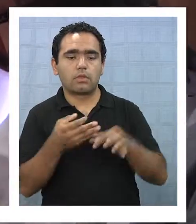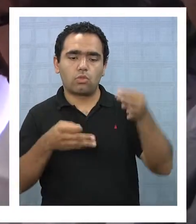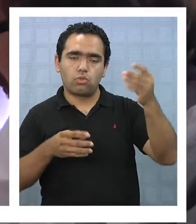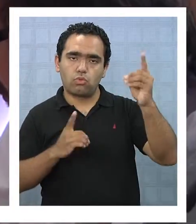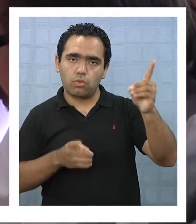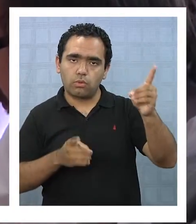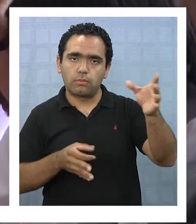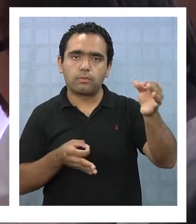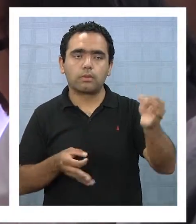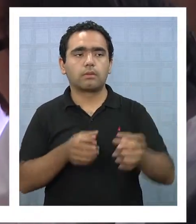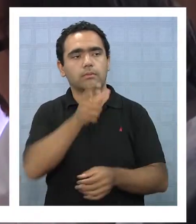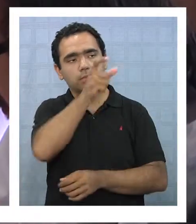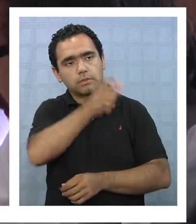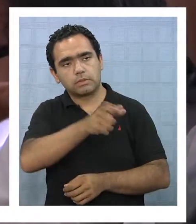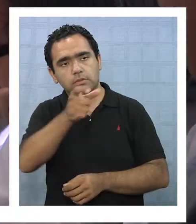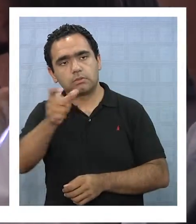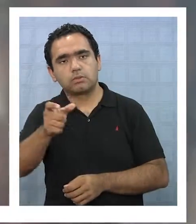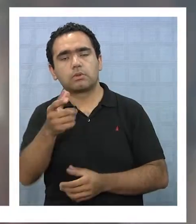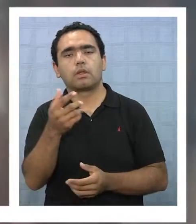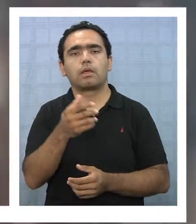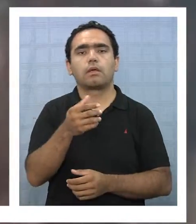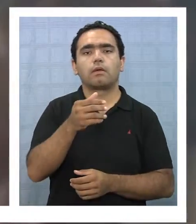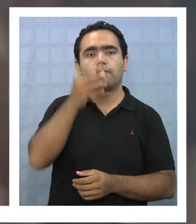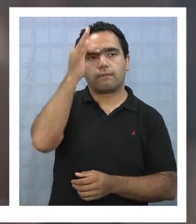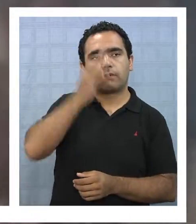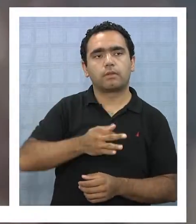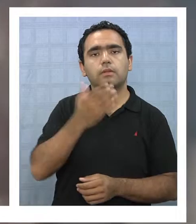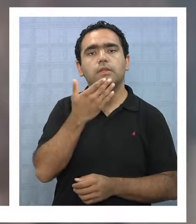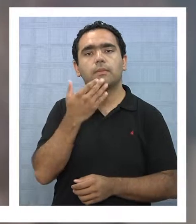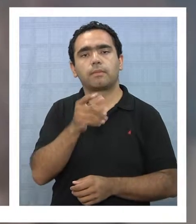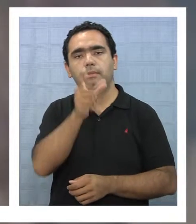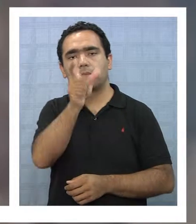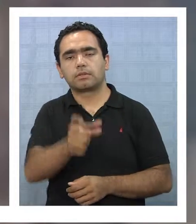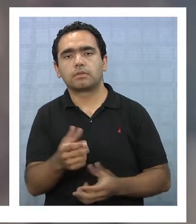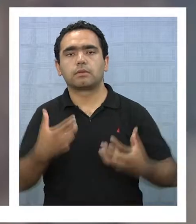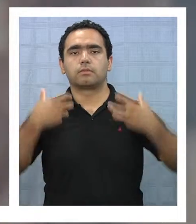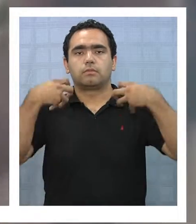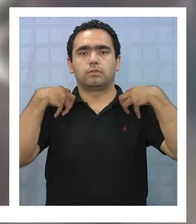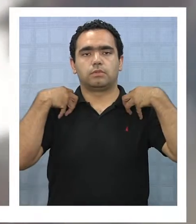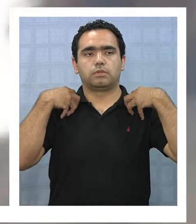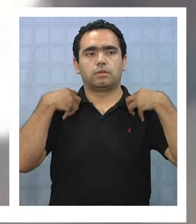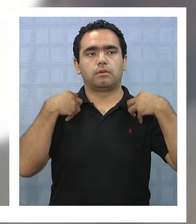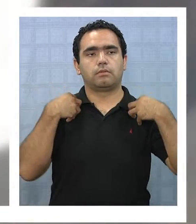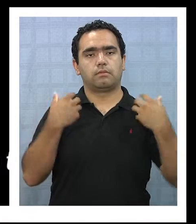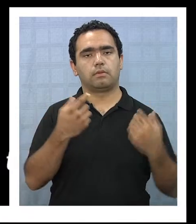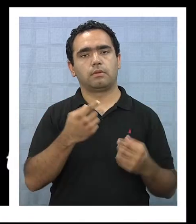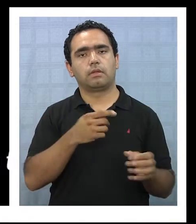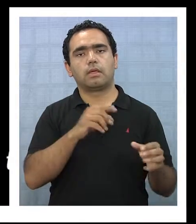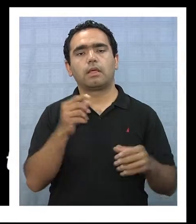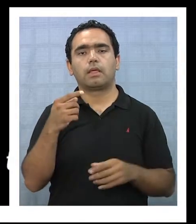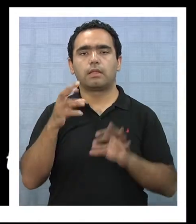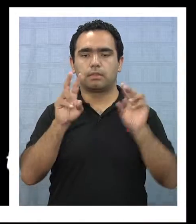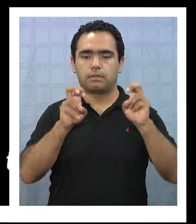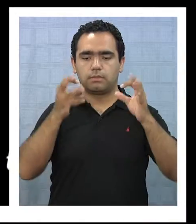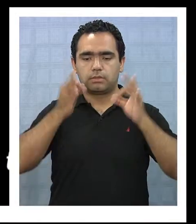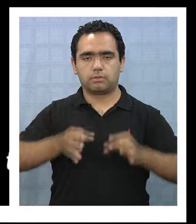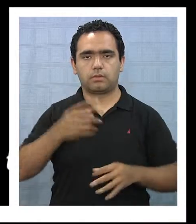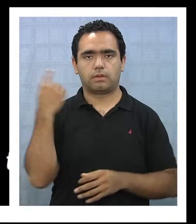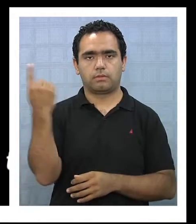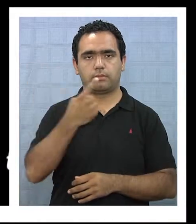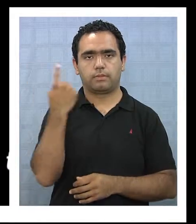documentos relacionados a los funcionarios municipales y también del encargado de Seguridad Ciudadana Comunal. ¡Gracias!